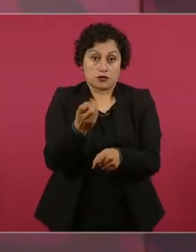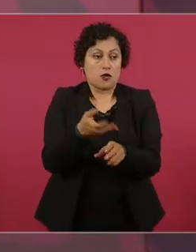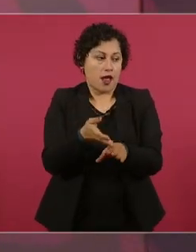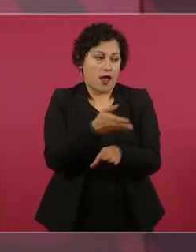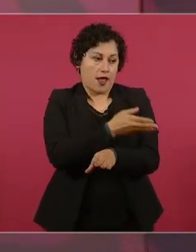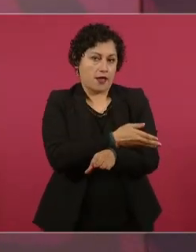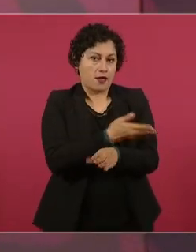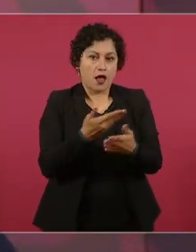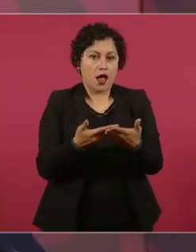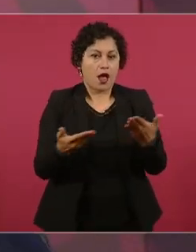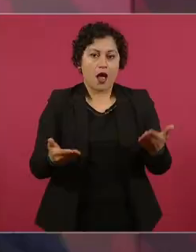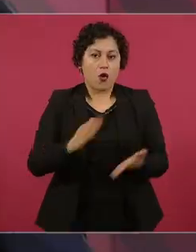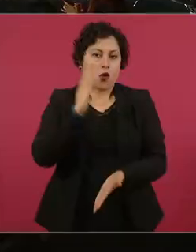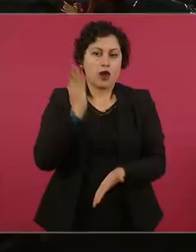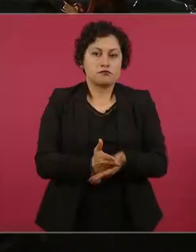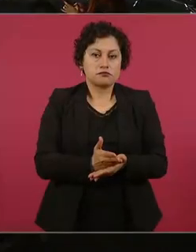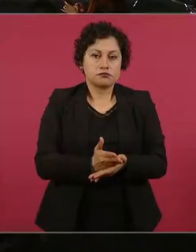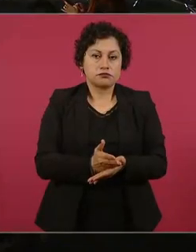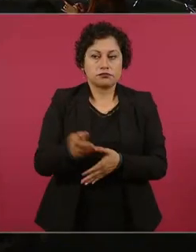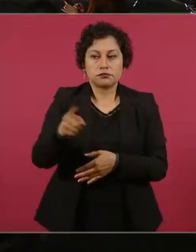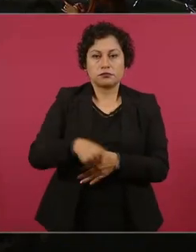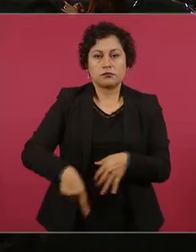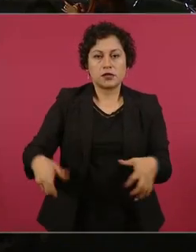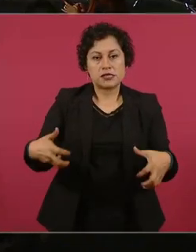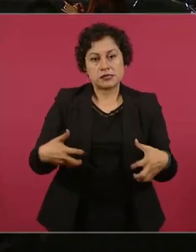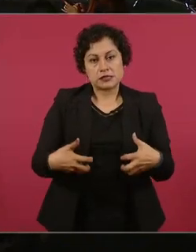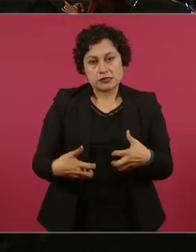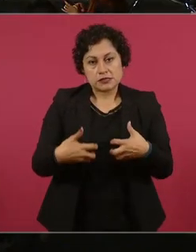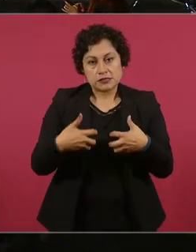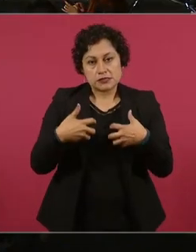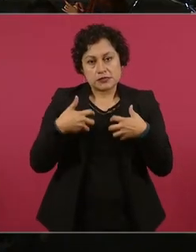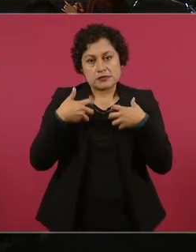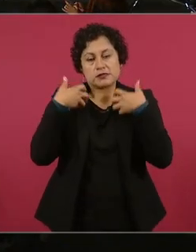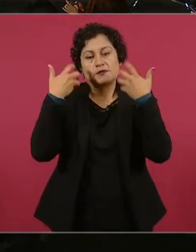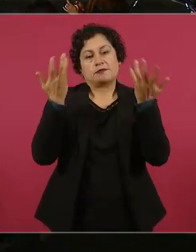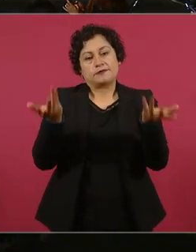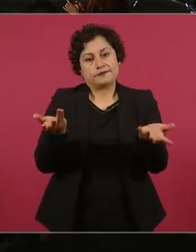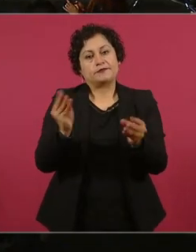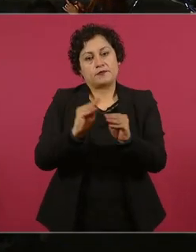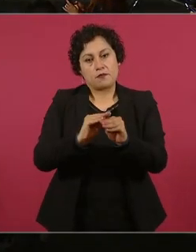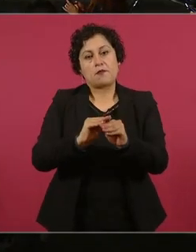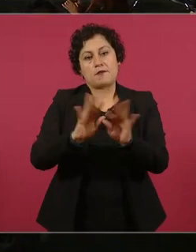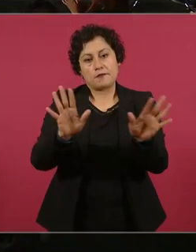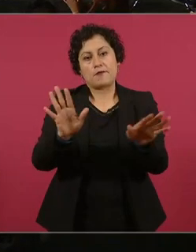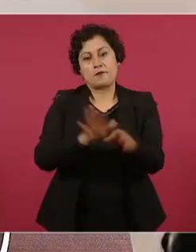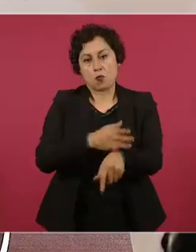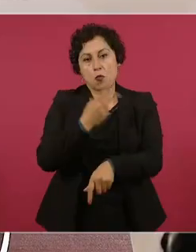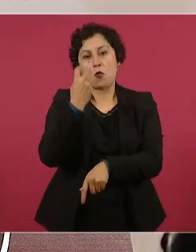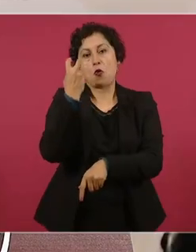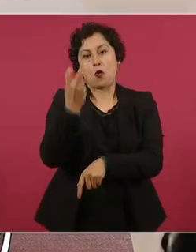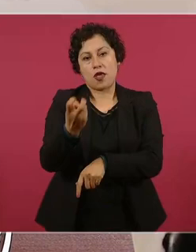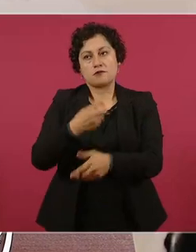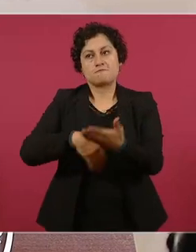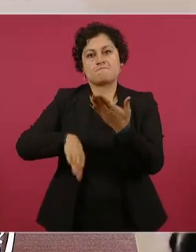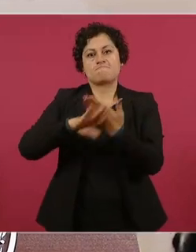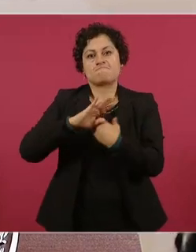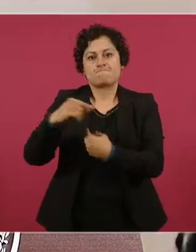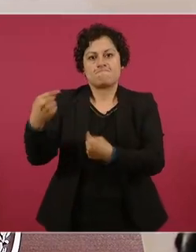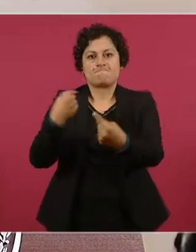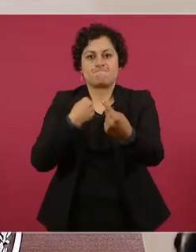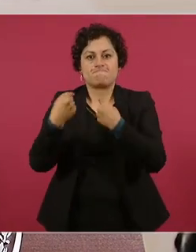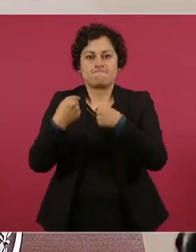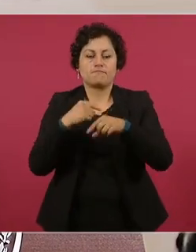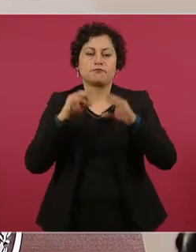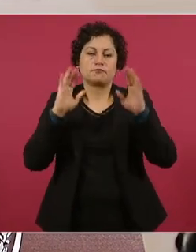está molestísimo, pero vamos a continuar. Y qué bueno